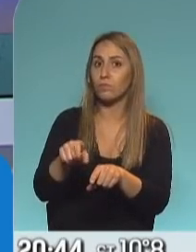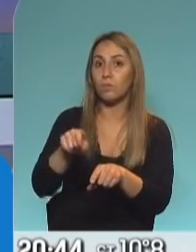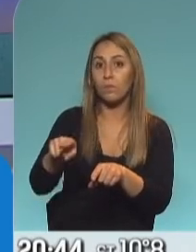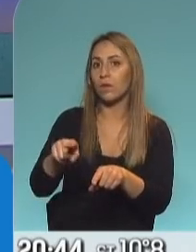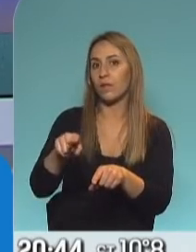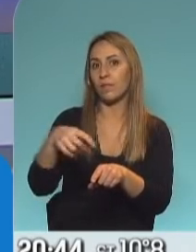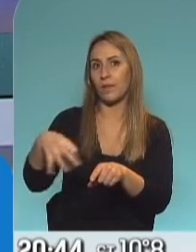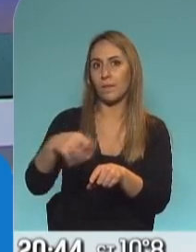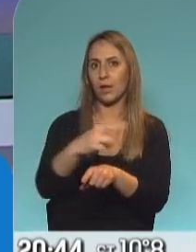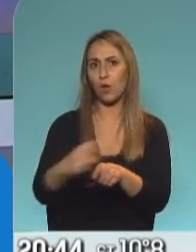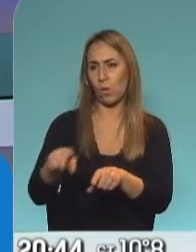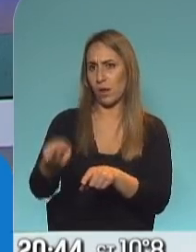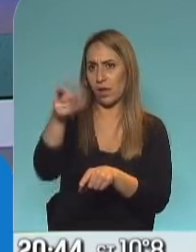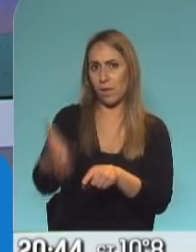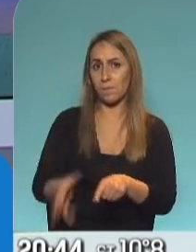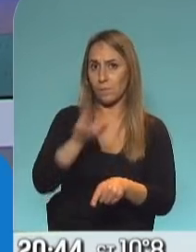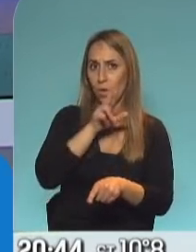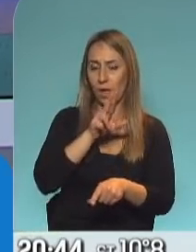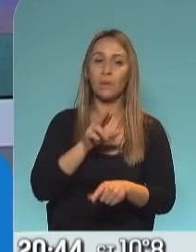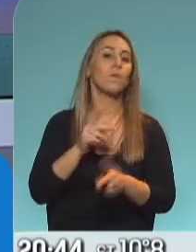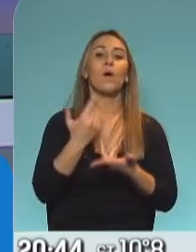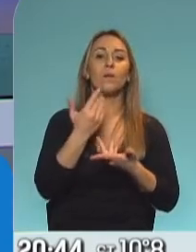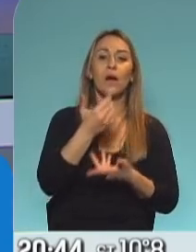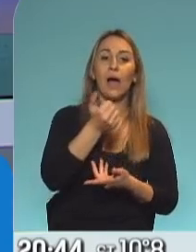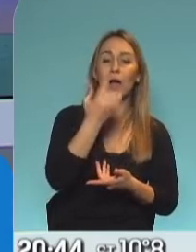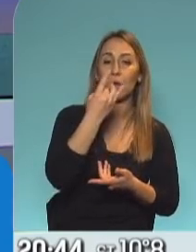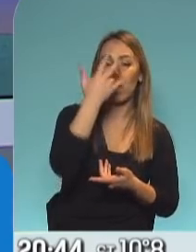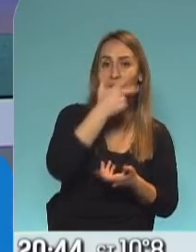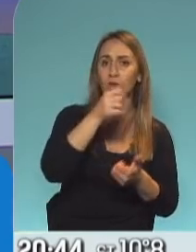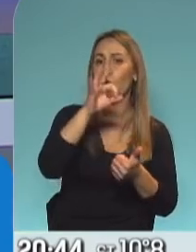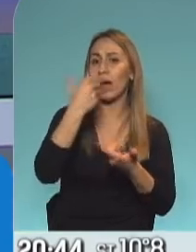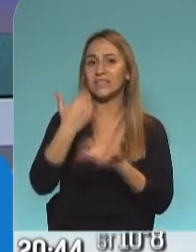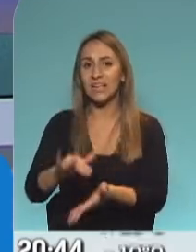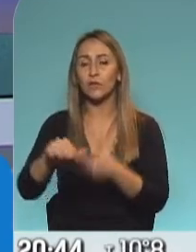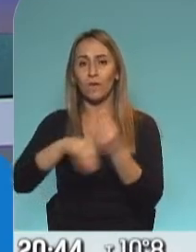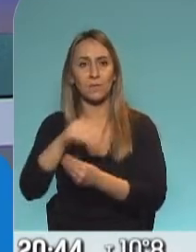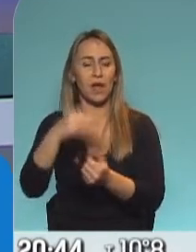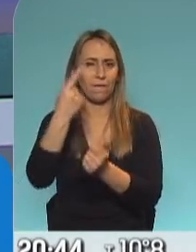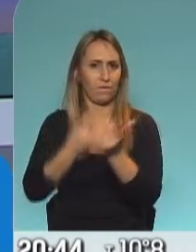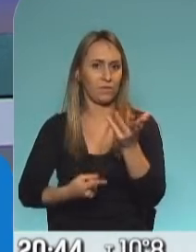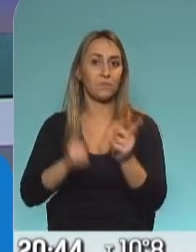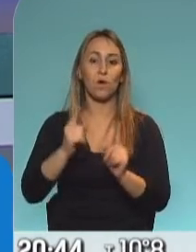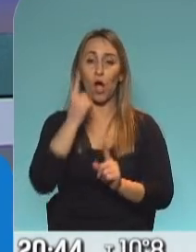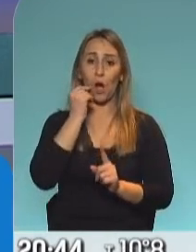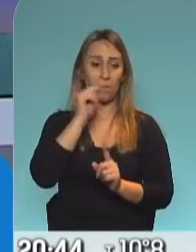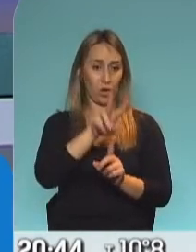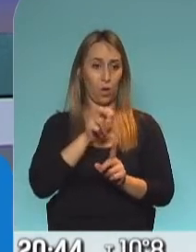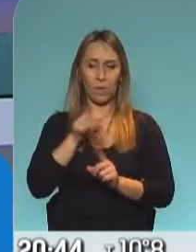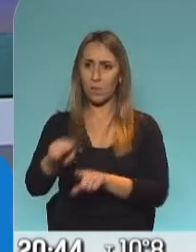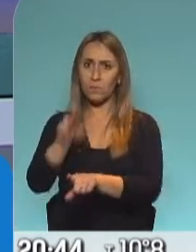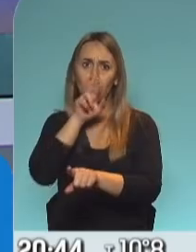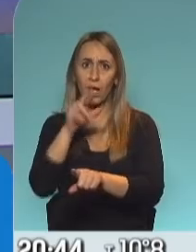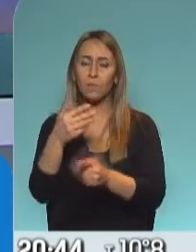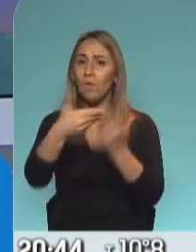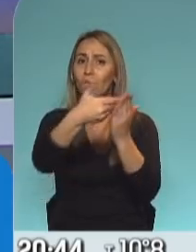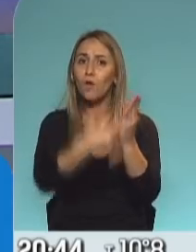dinero. Si tanto la asignación universal como el salario familiar que cobre este progenitor, ella simplemente con un formulario, que es una